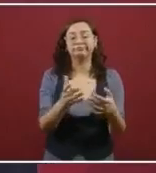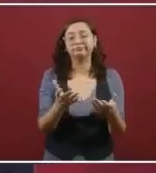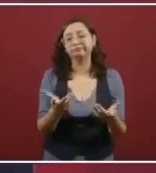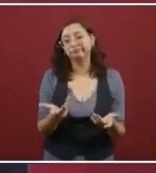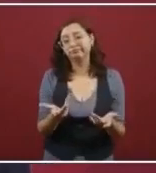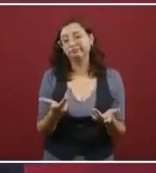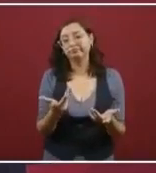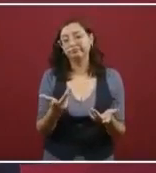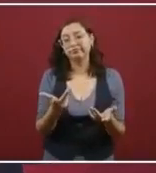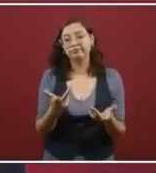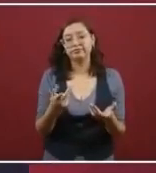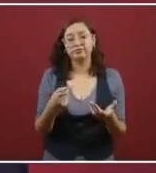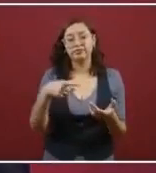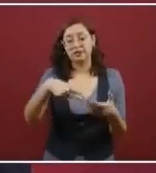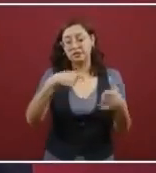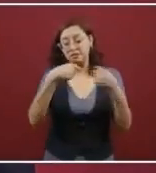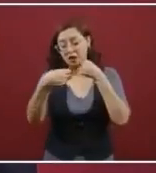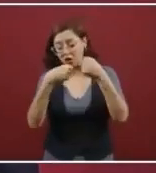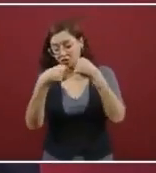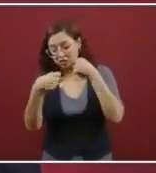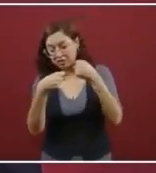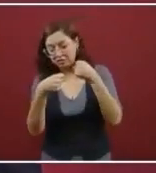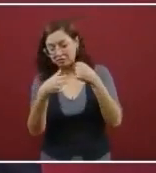En donde haya más periodistas